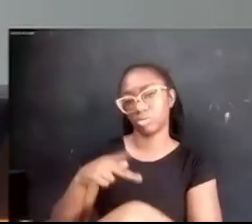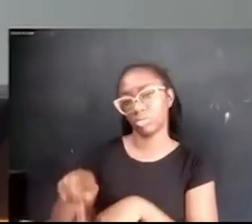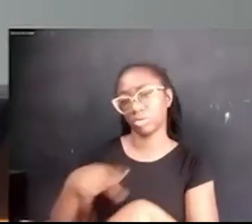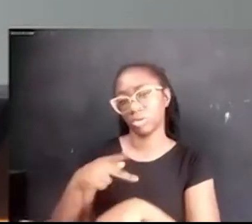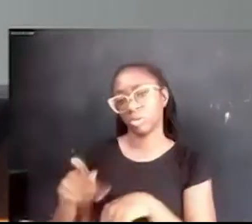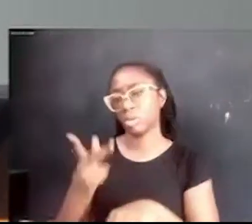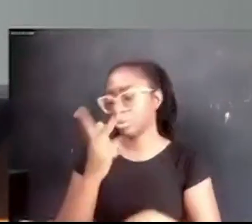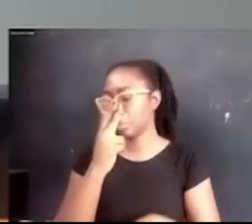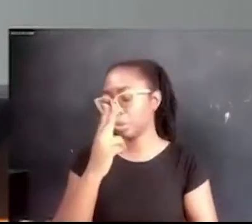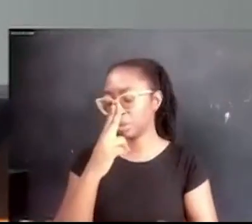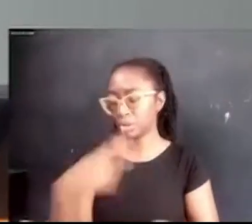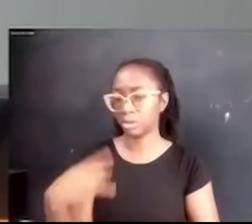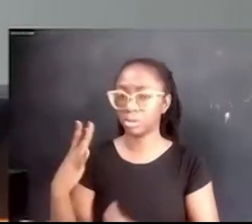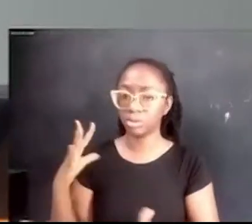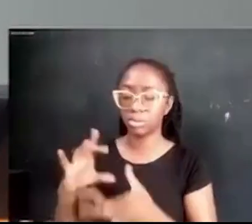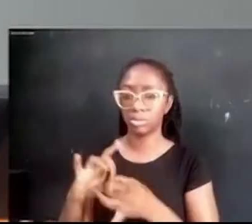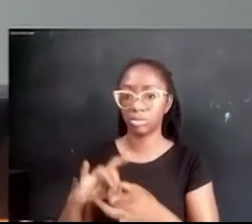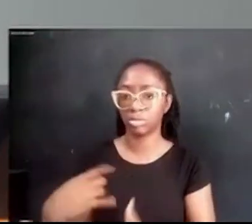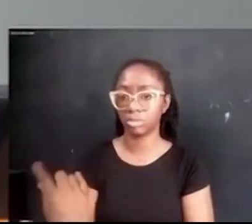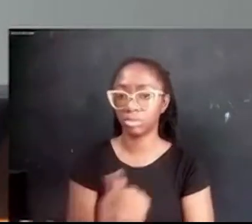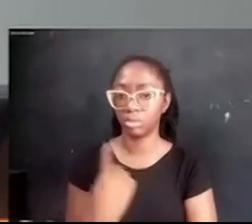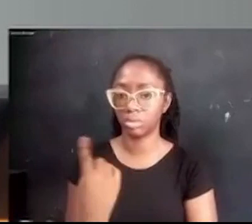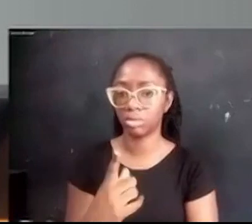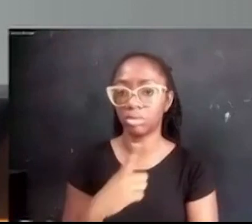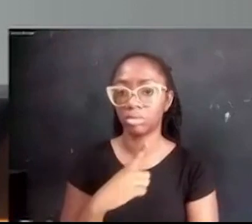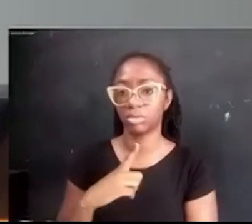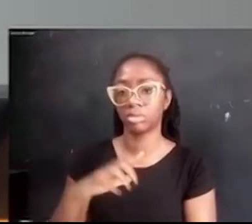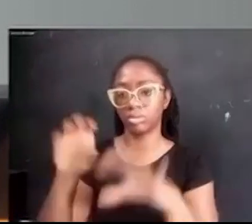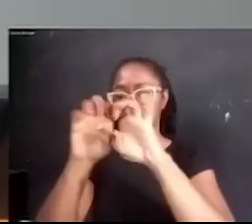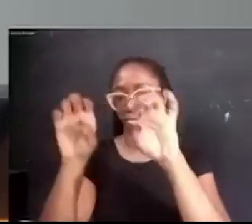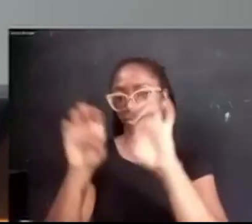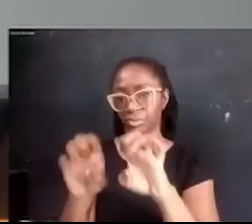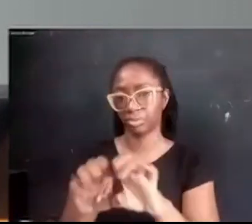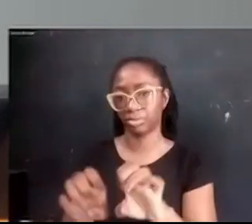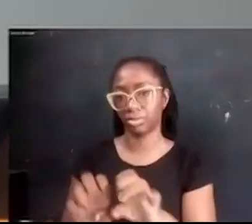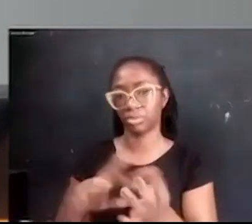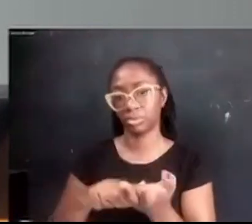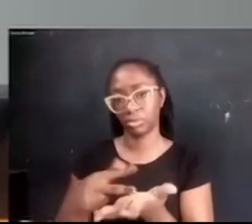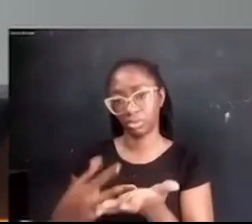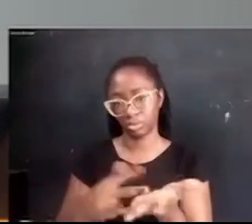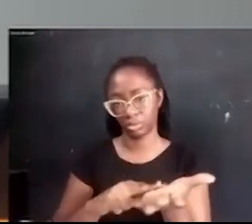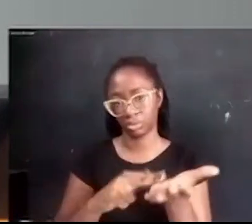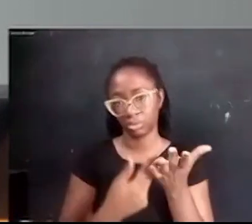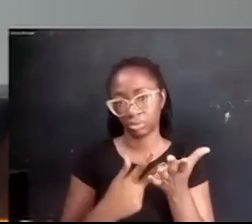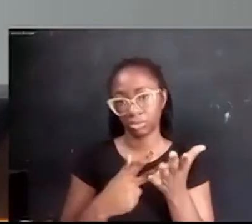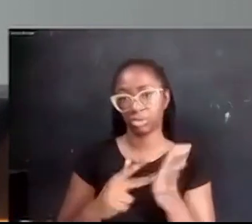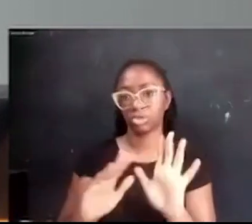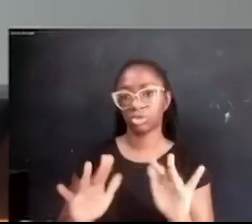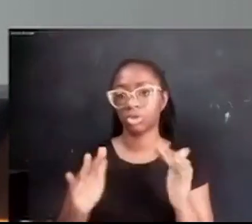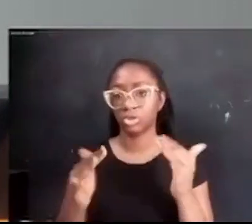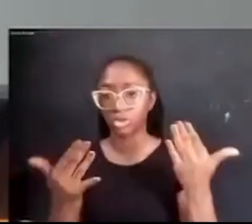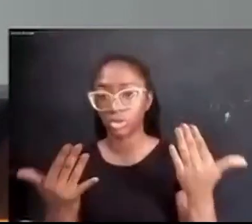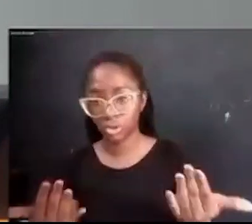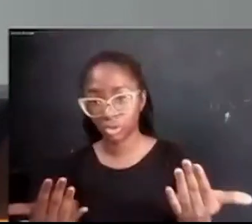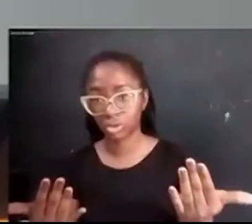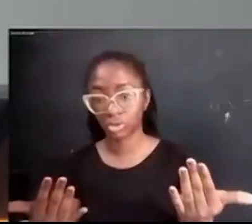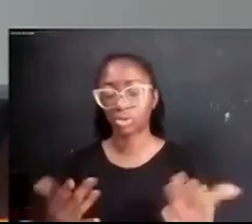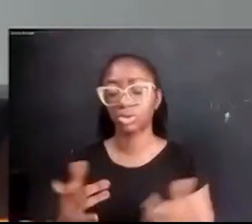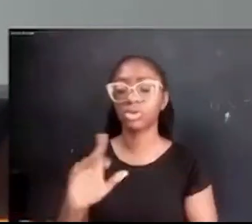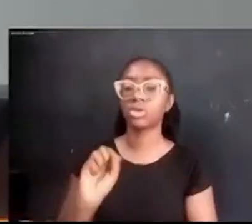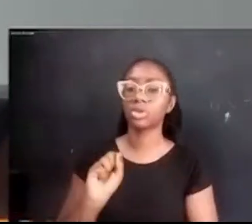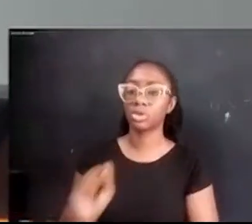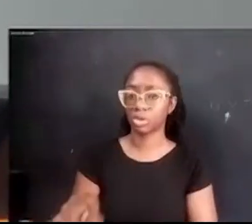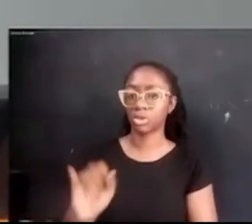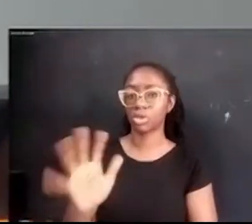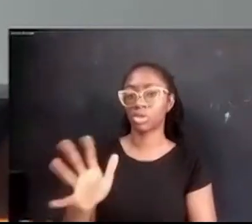conscientes de aquellas estructuras de significado de fondo que siempre están ya establecidas y